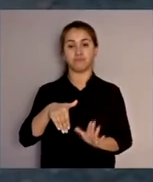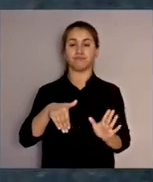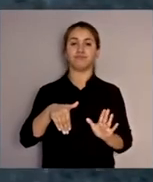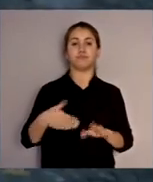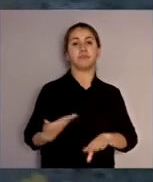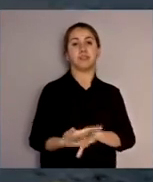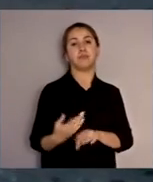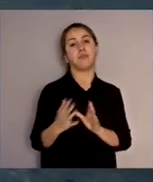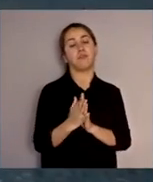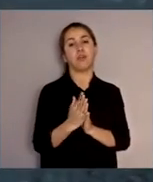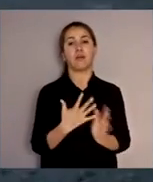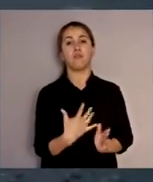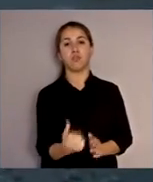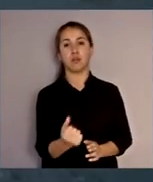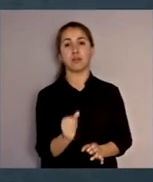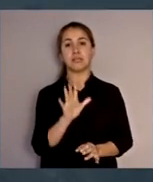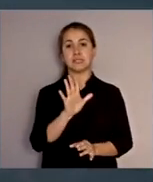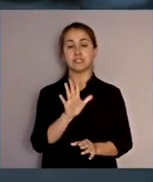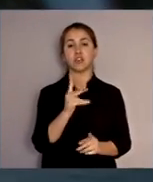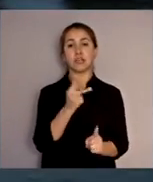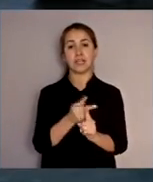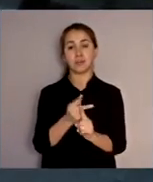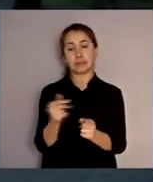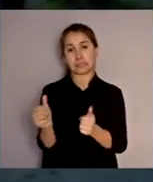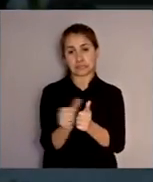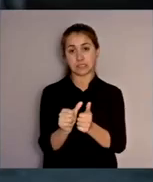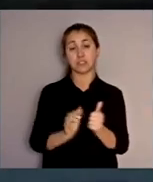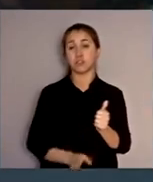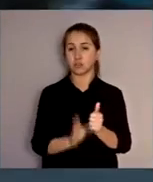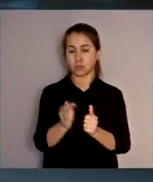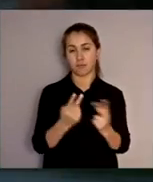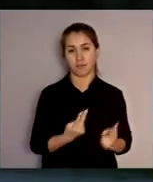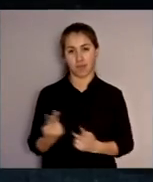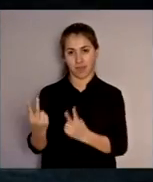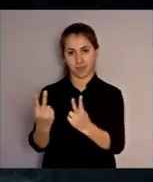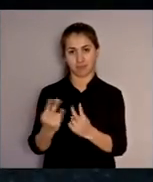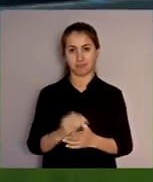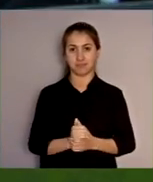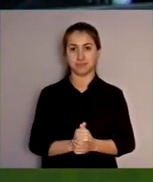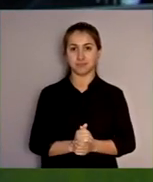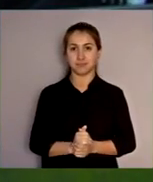pedimos a alguien que nos viniera a buscar. Estamos solo a 5 kilómetros, así que continuemos nuestro viaje.